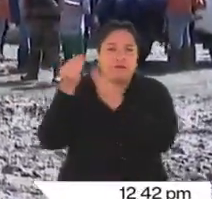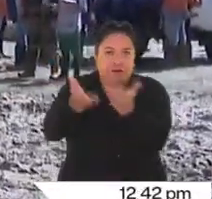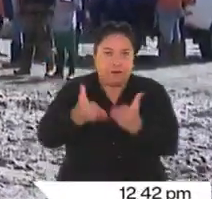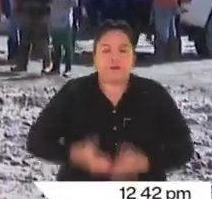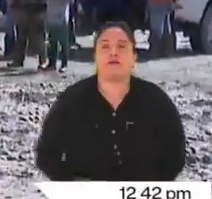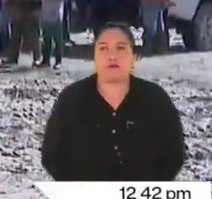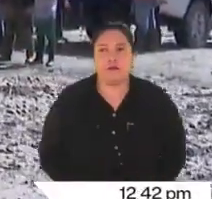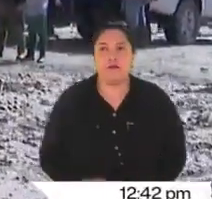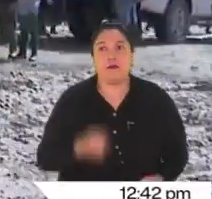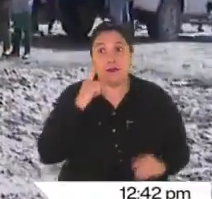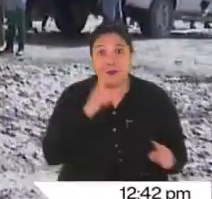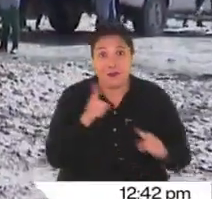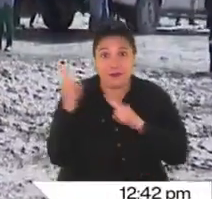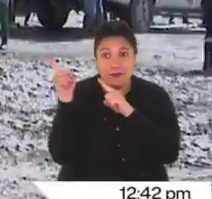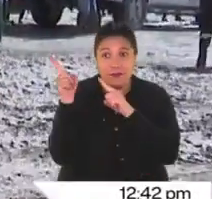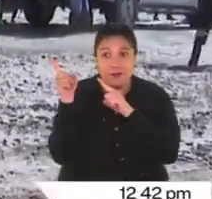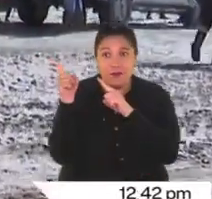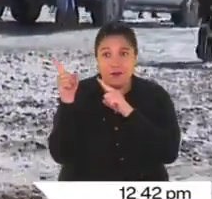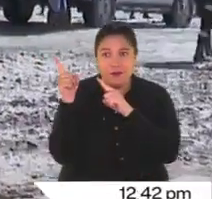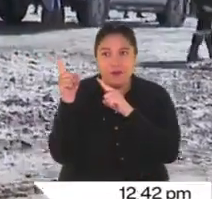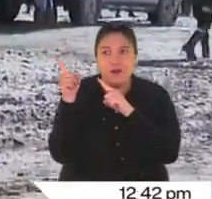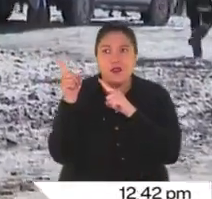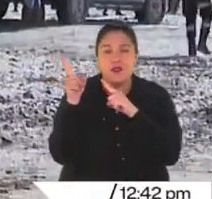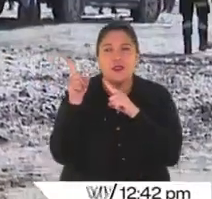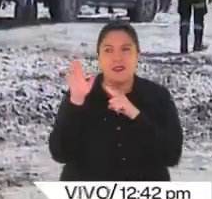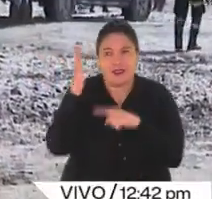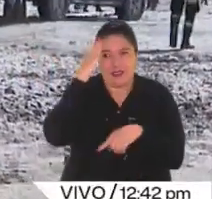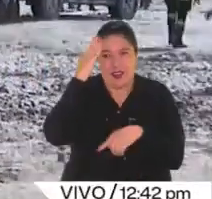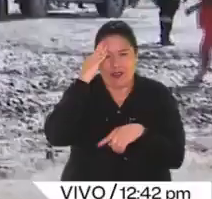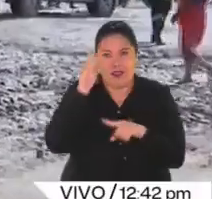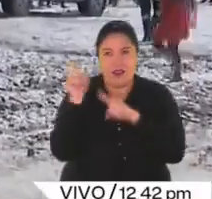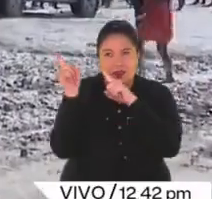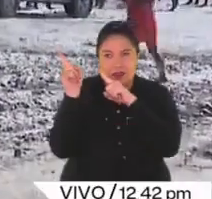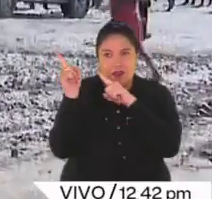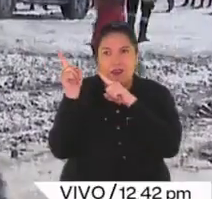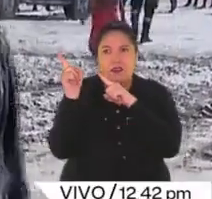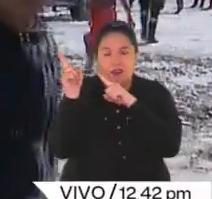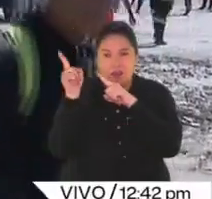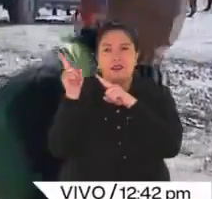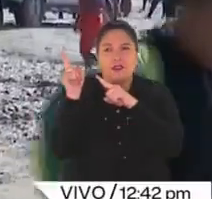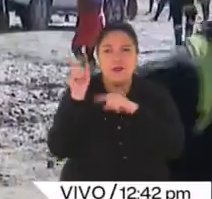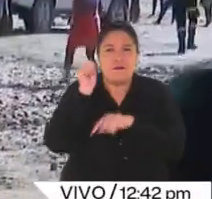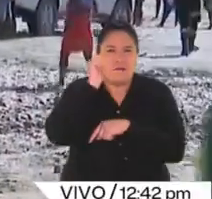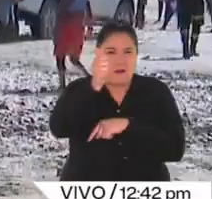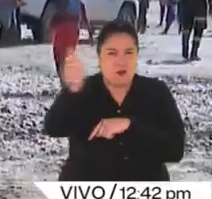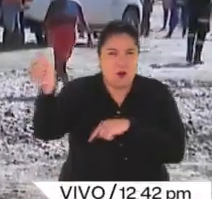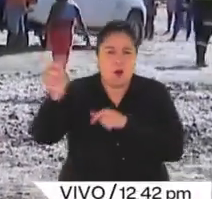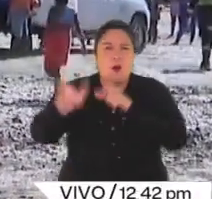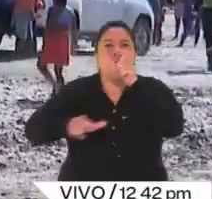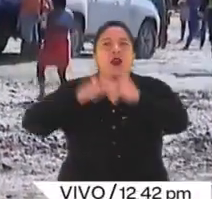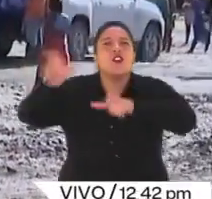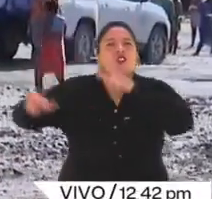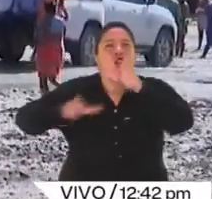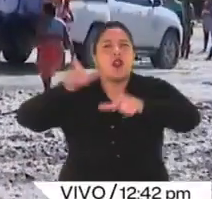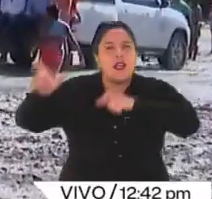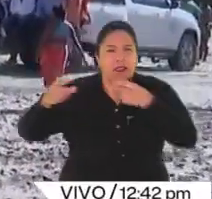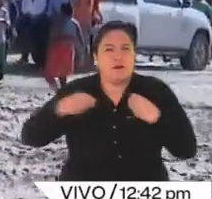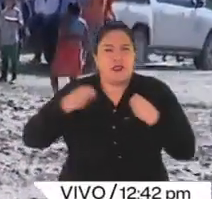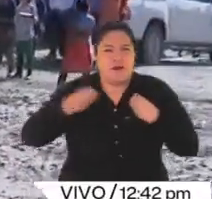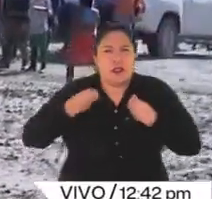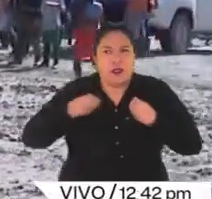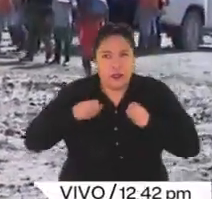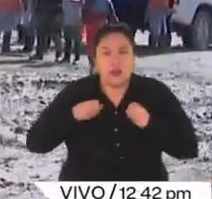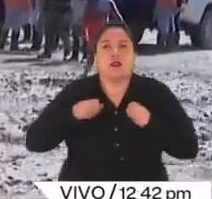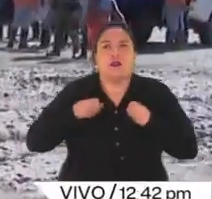una especie de ollas comunitarias que precisamente trajeron los mismos habitantes de esta zona para